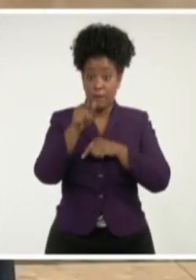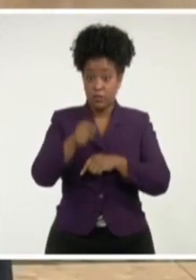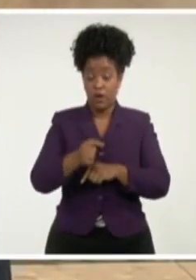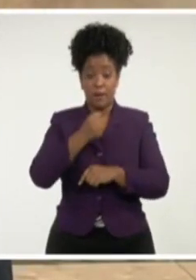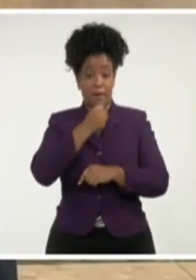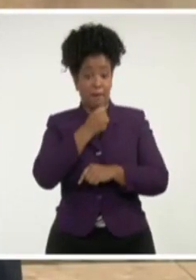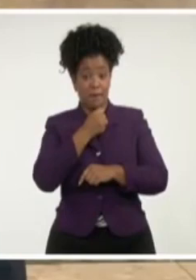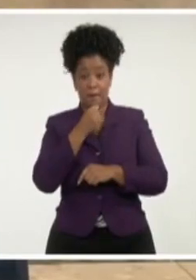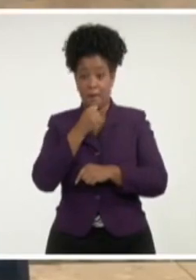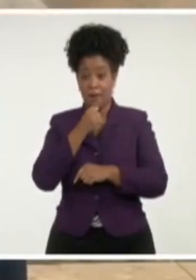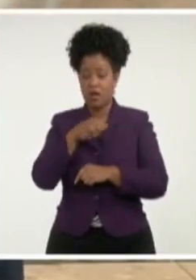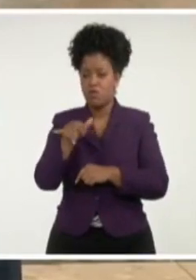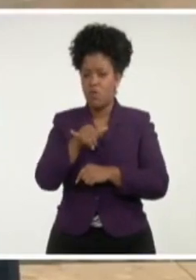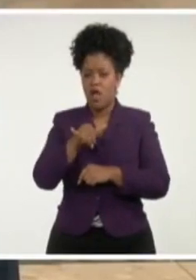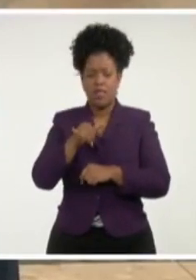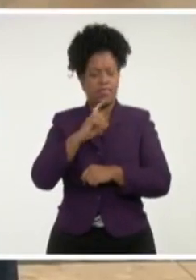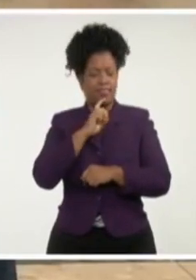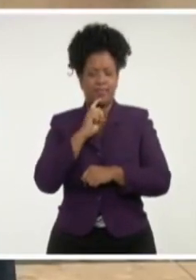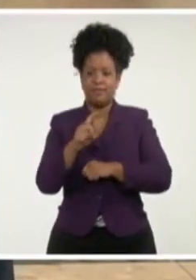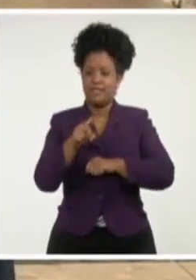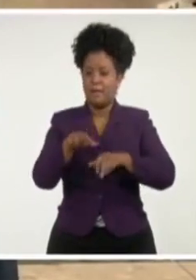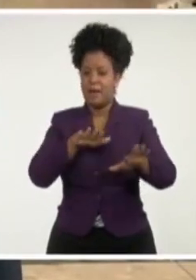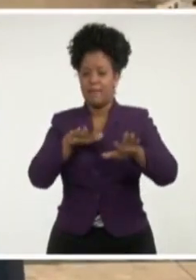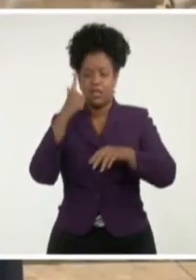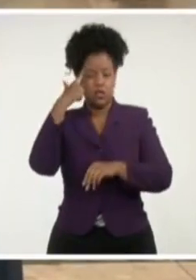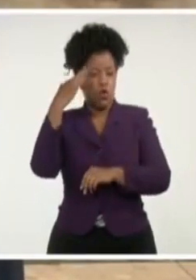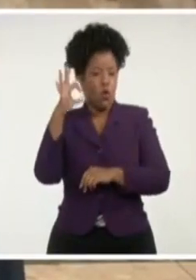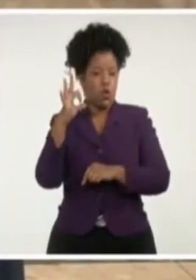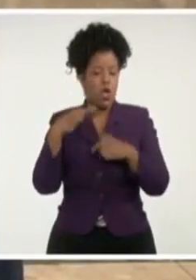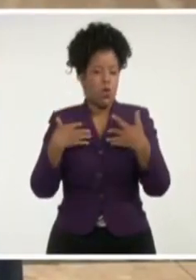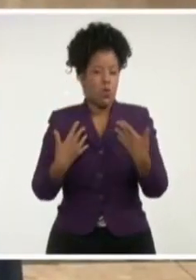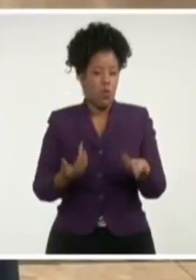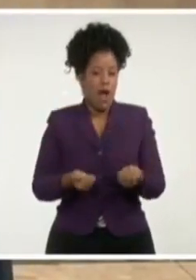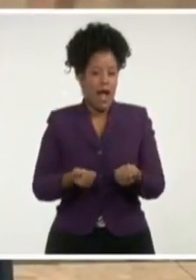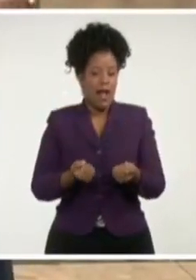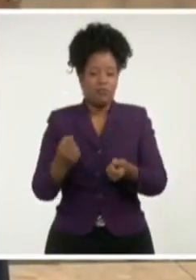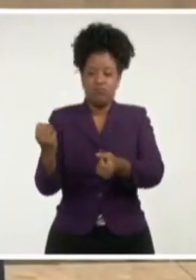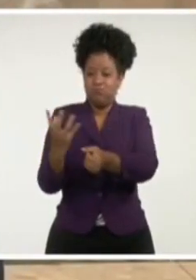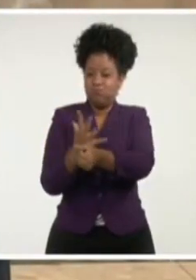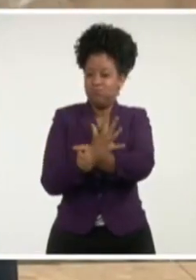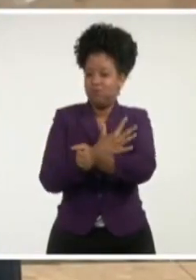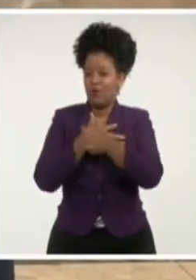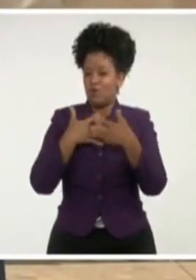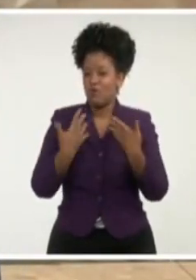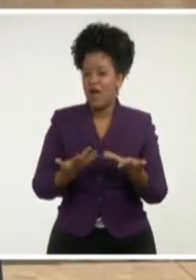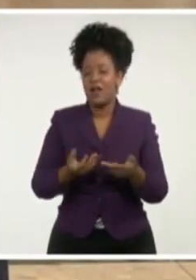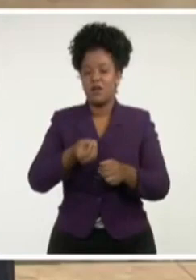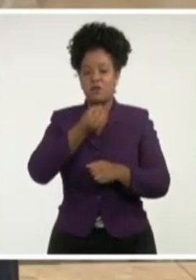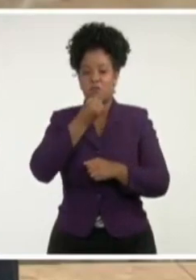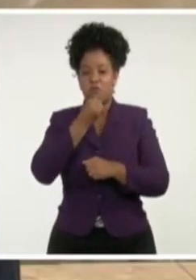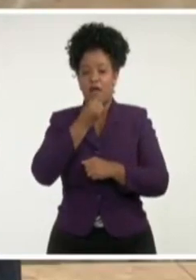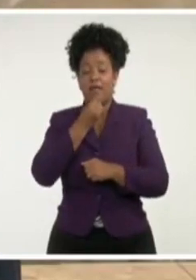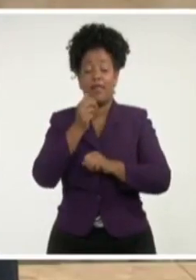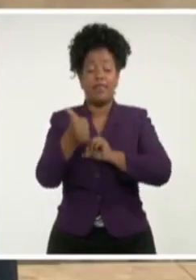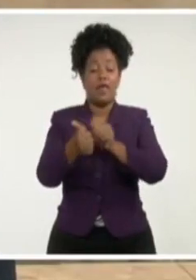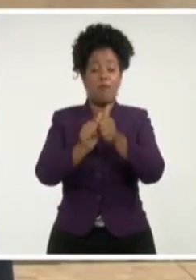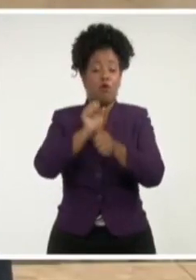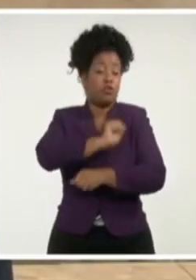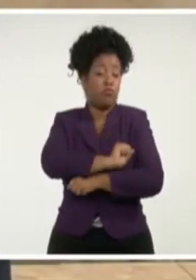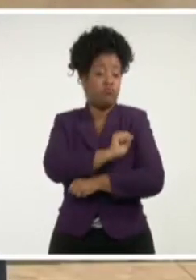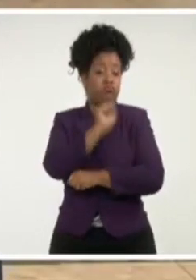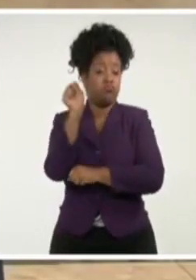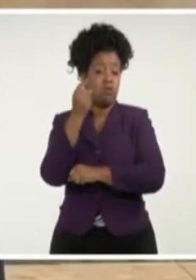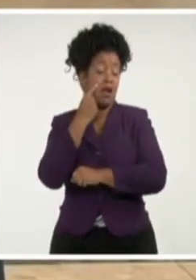psicológicamente, ponerle emoción y ponerle las palabras que van a trascender en la historia del deporte a una hazaña como la de